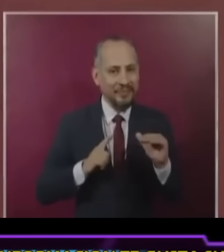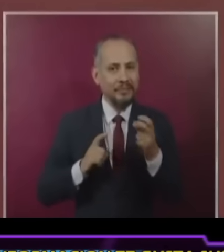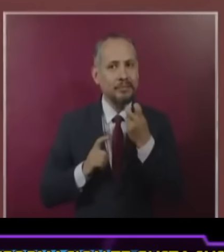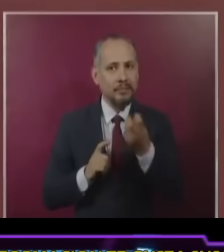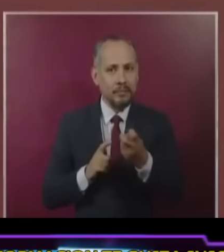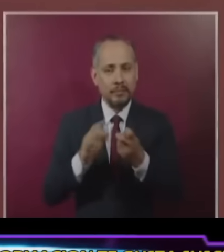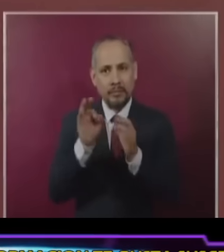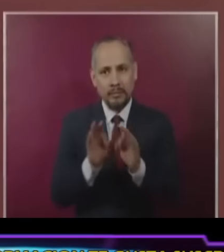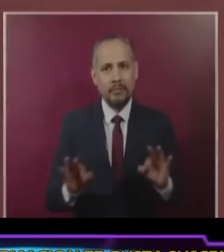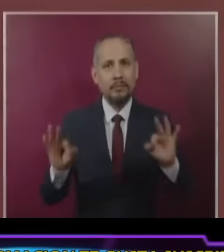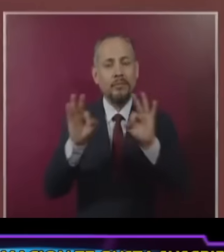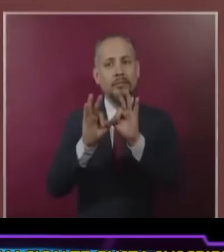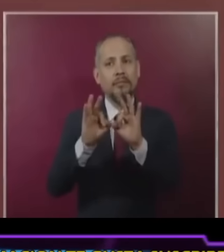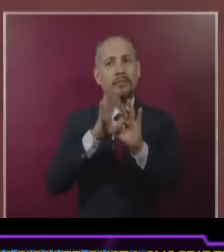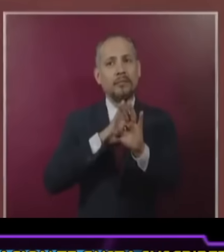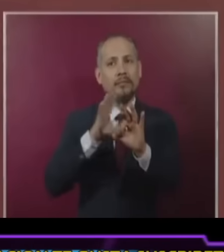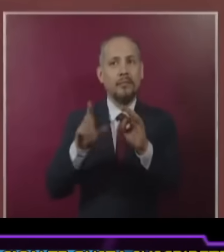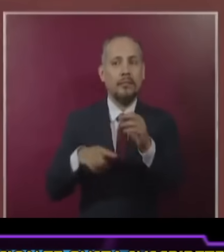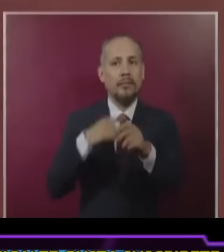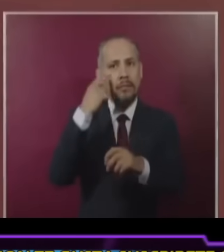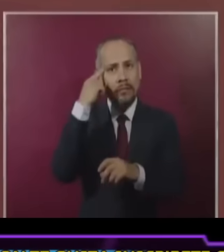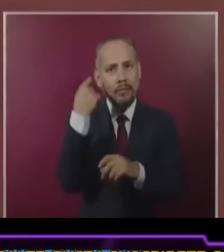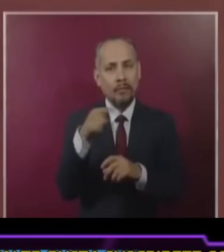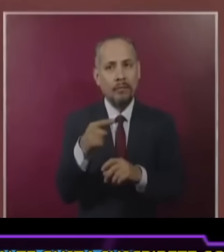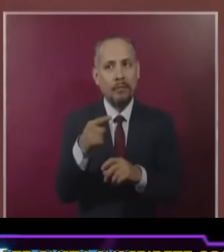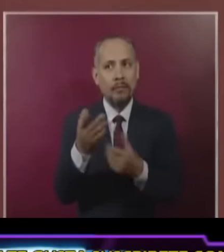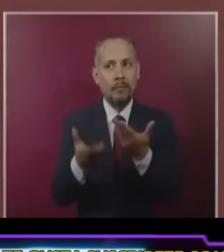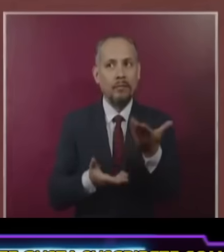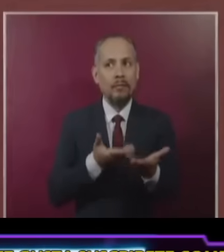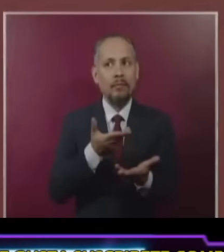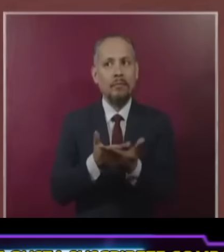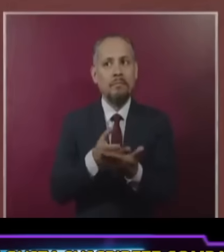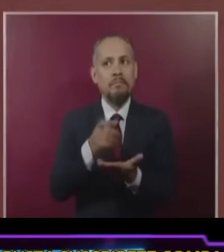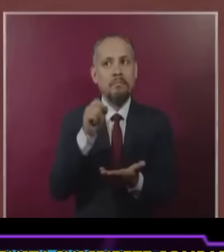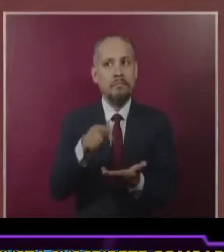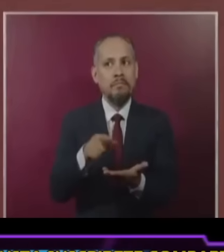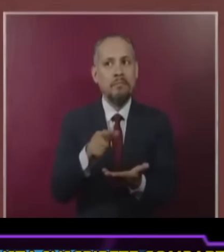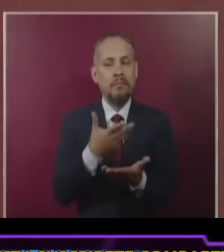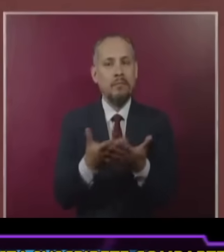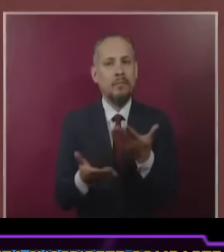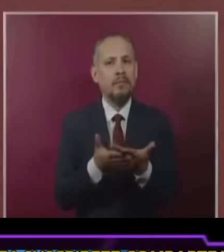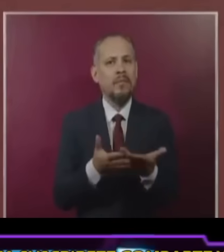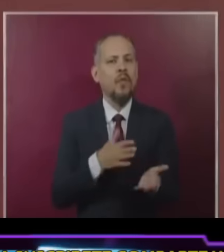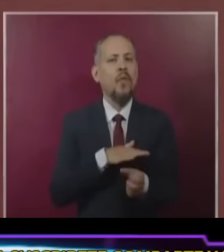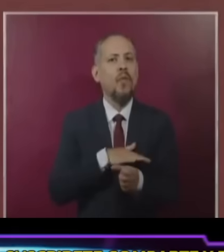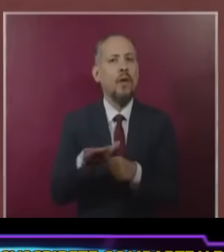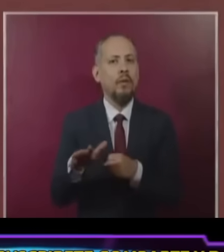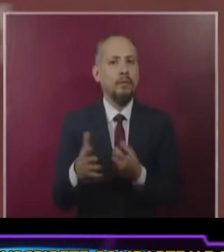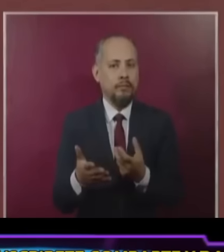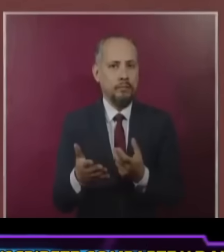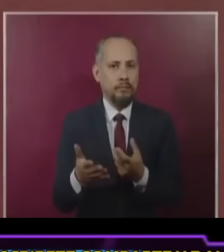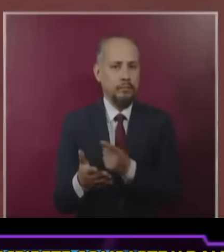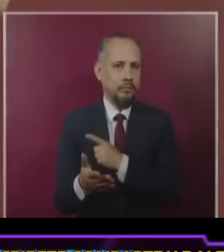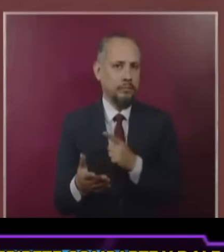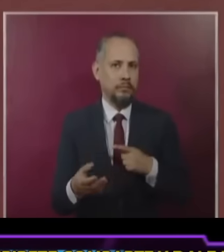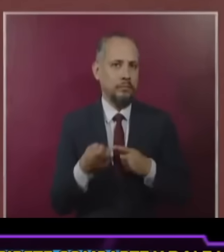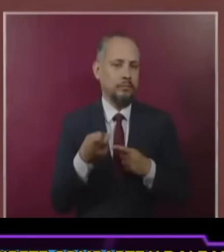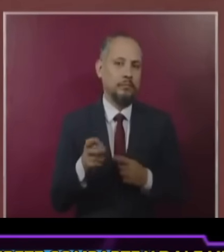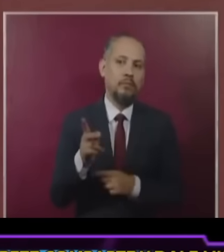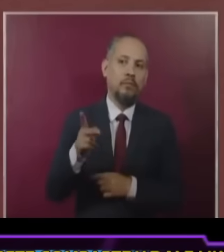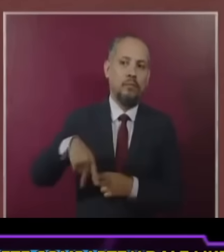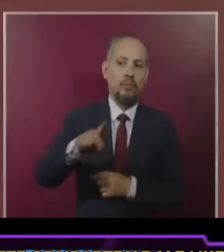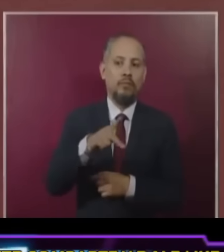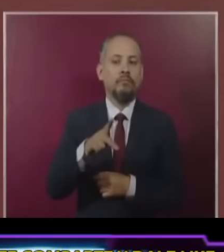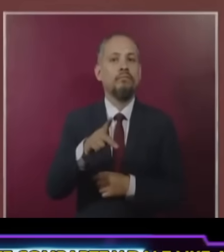división de poderes y también la de la Democracia significa la de decisión del pueblo y el pueblo